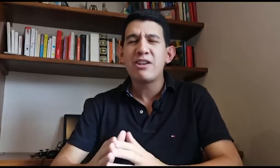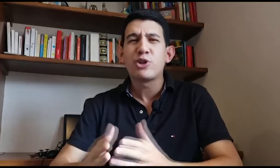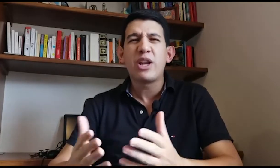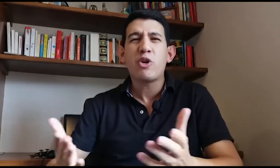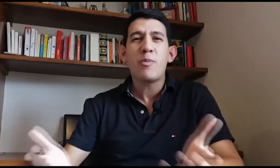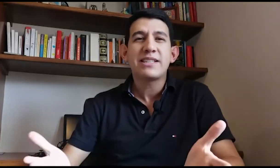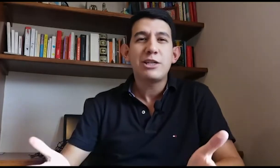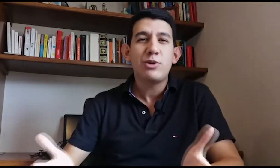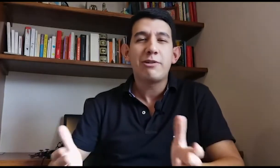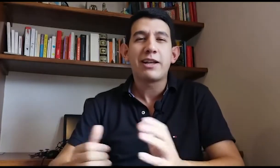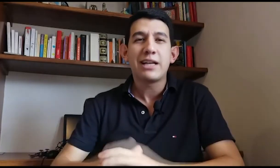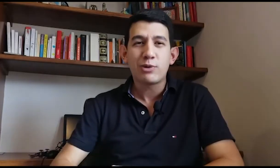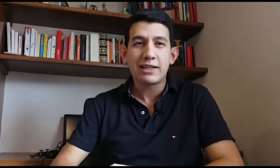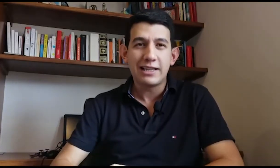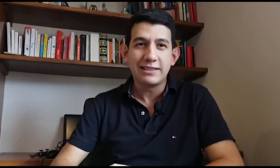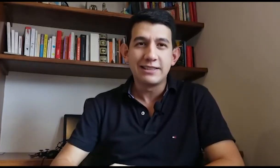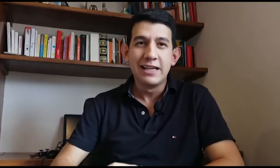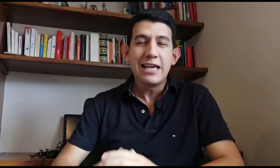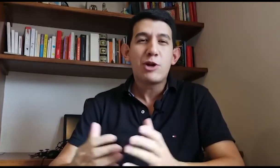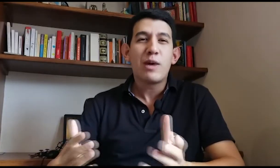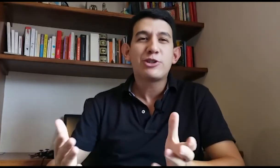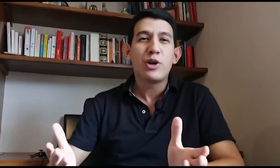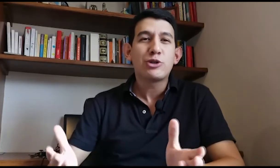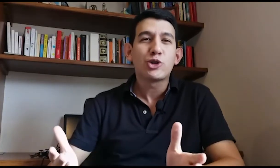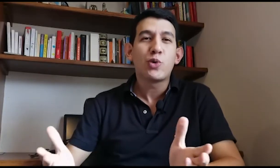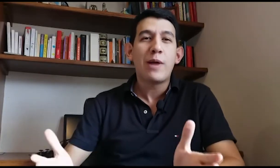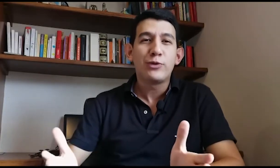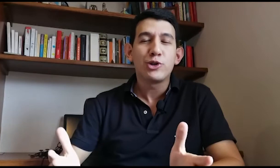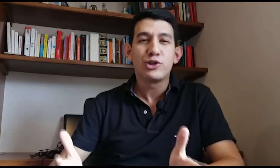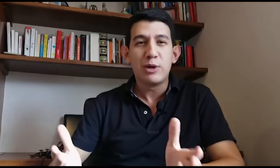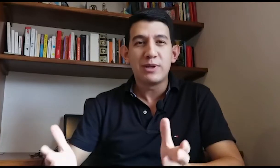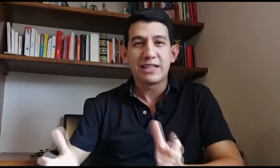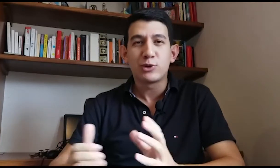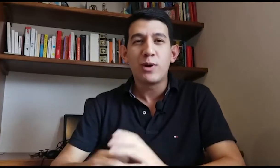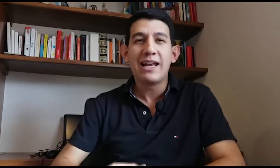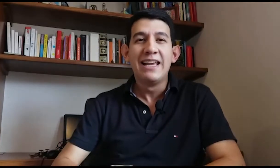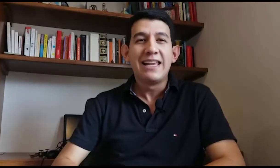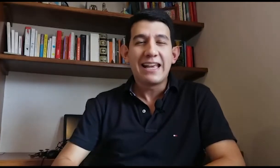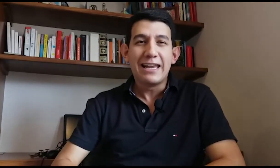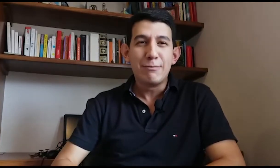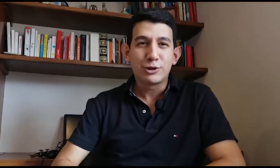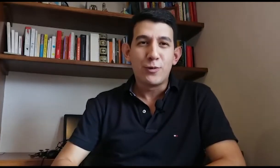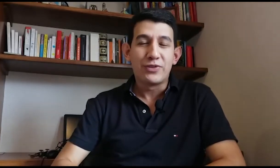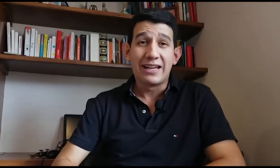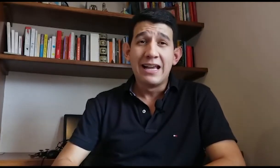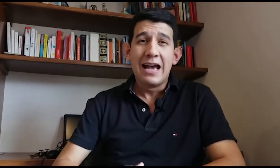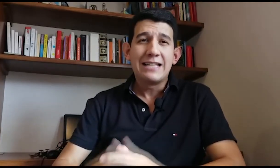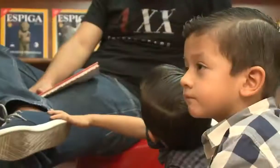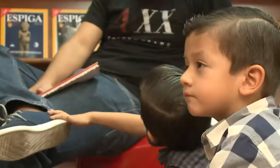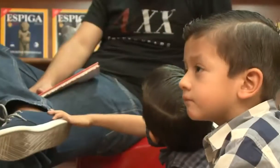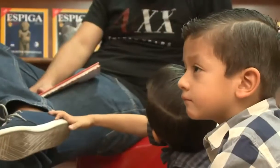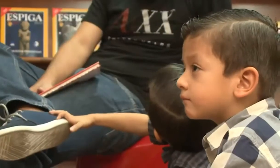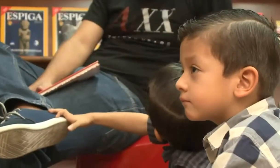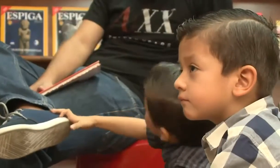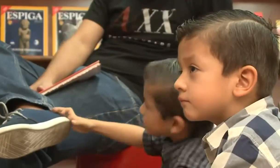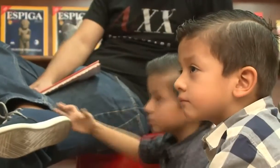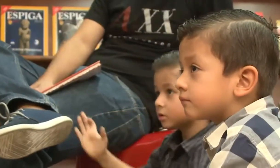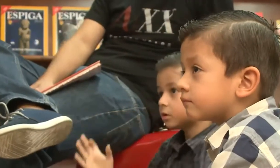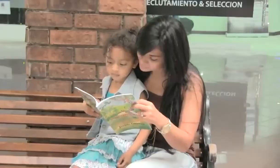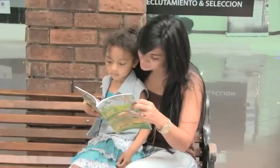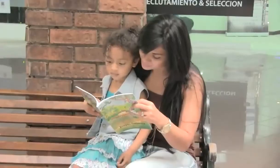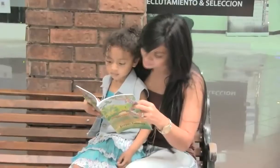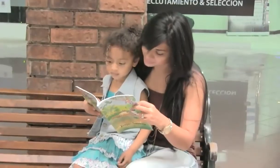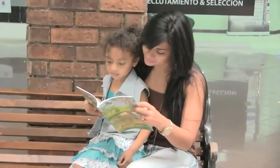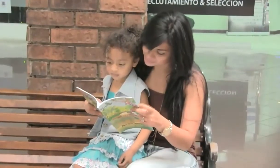relatos breves sobre cómo ha sido el regreso a clases y cuáles son esos cuentos de nuestra escuela que queremos contar. La convocatoria